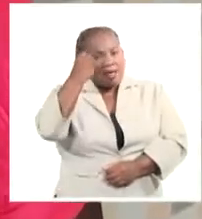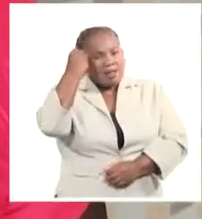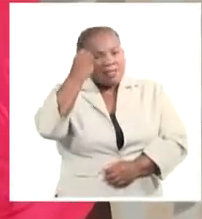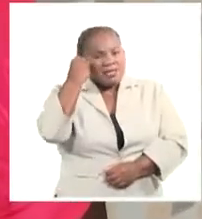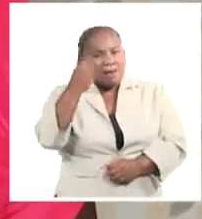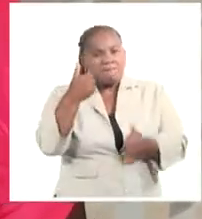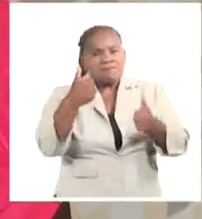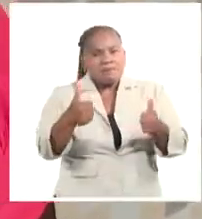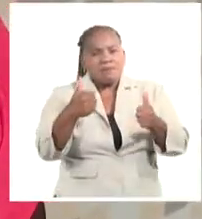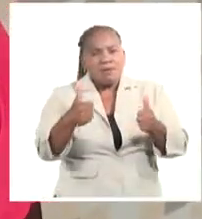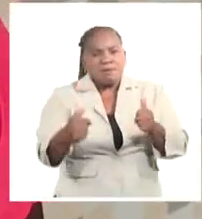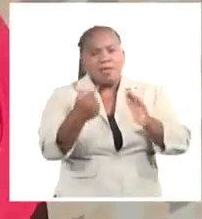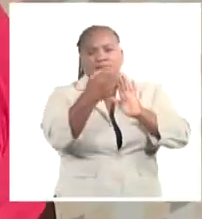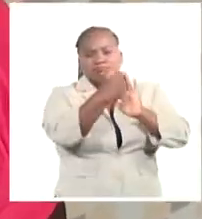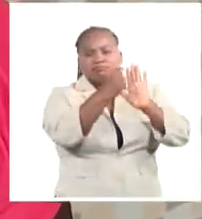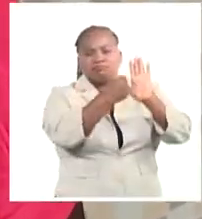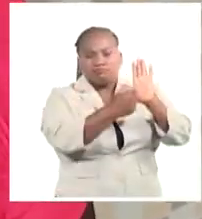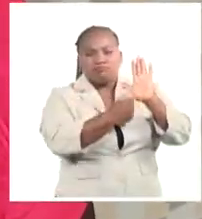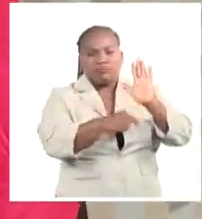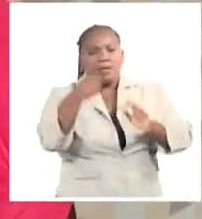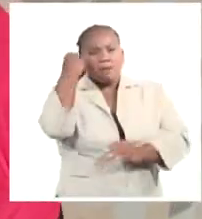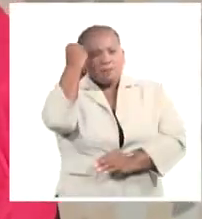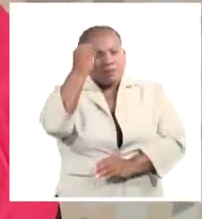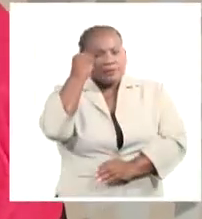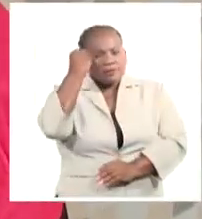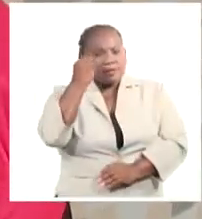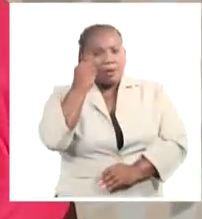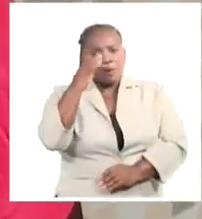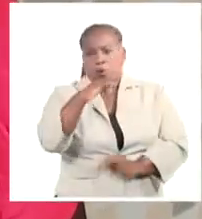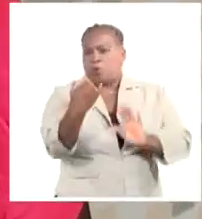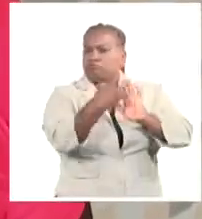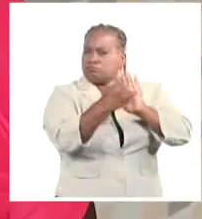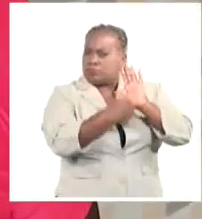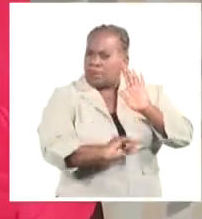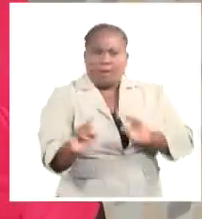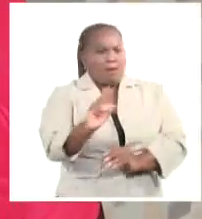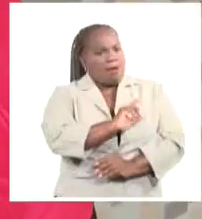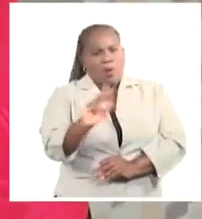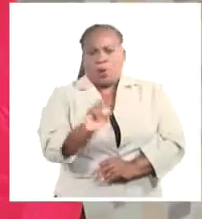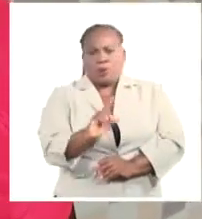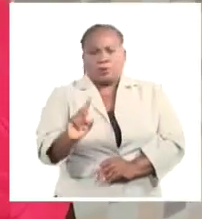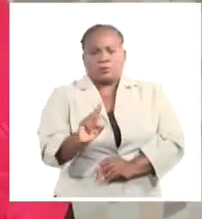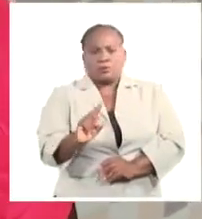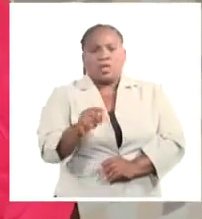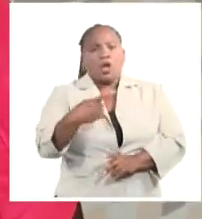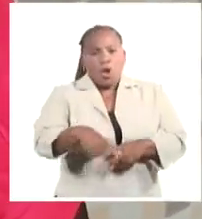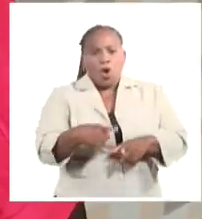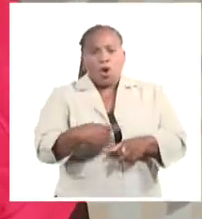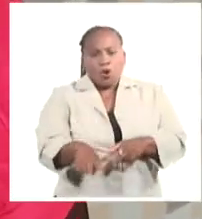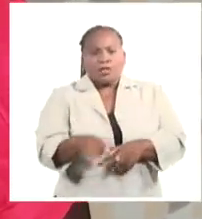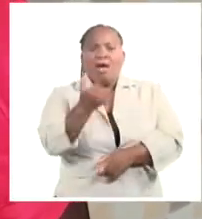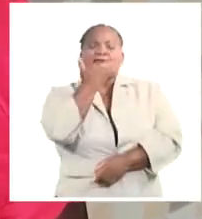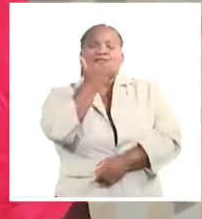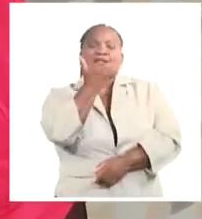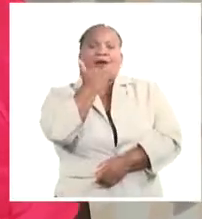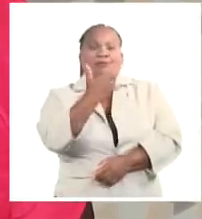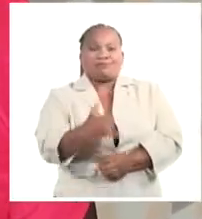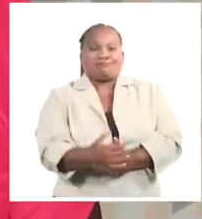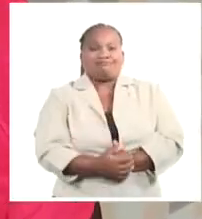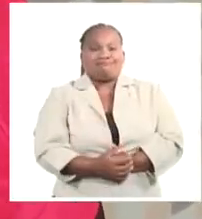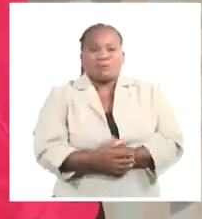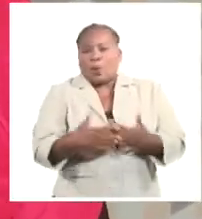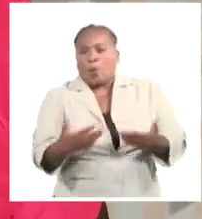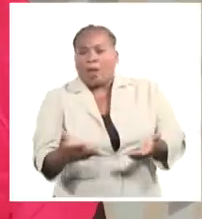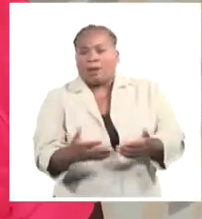que pensamos, ¿no?, a nuestro juicio, sin modo de justificar, que influenciaron bastante. Es decir,